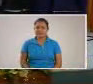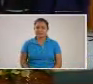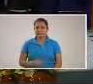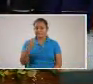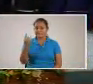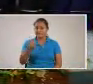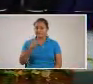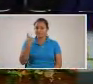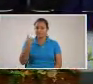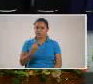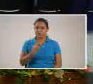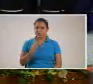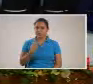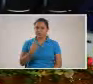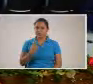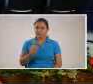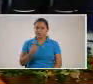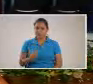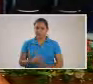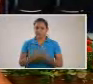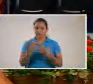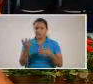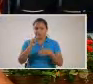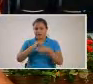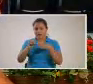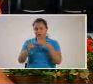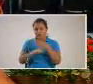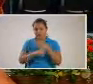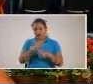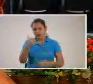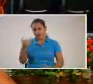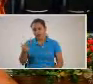Todo esto, perdón, voy a utilizar aquí otro color